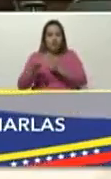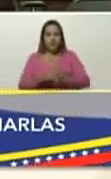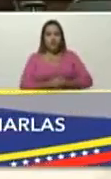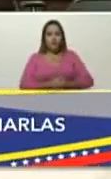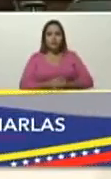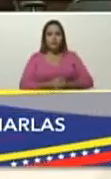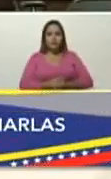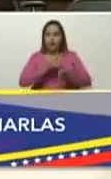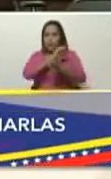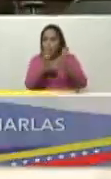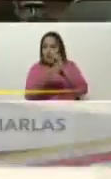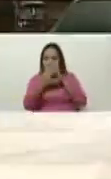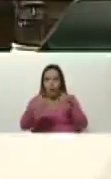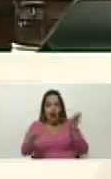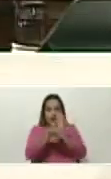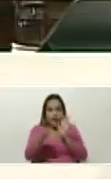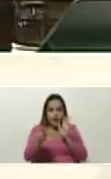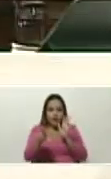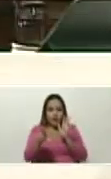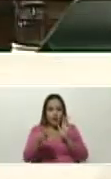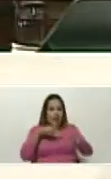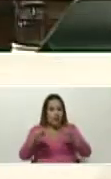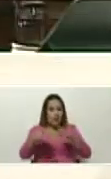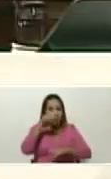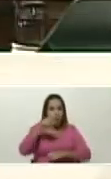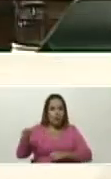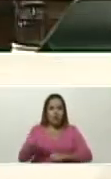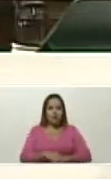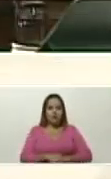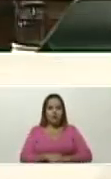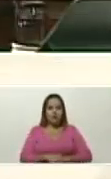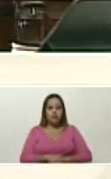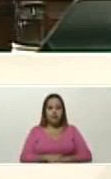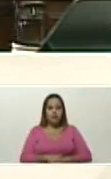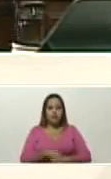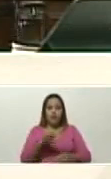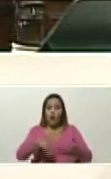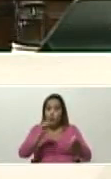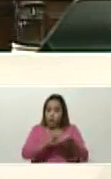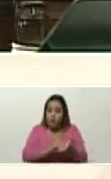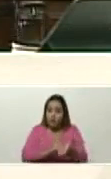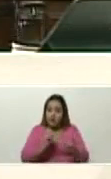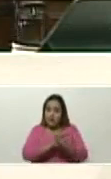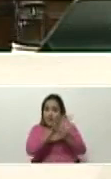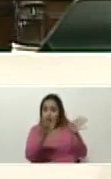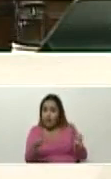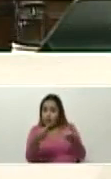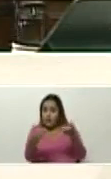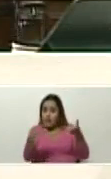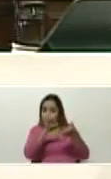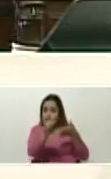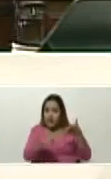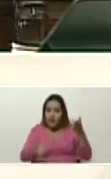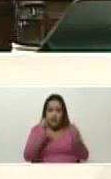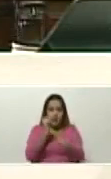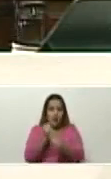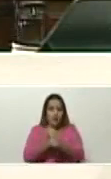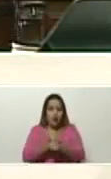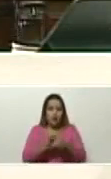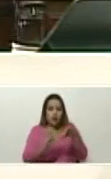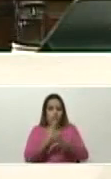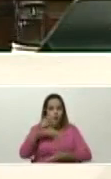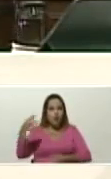todas las leyes vinculadas al Poder Popular, todas, y redefinir y plantear líneas claras de acción en las